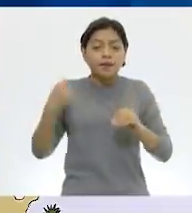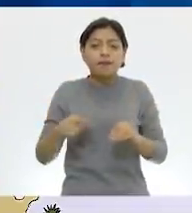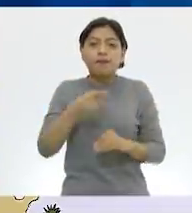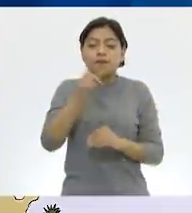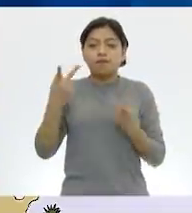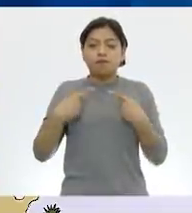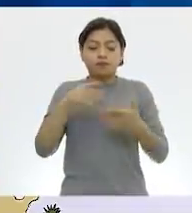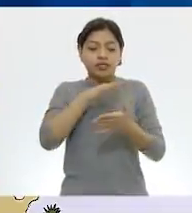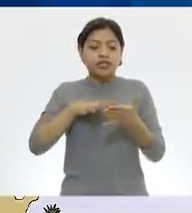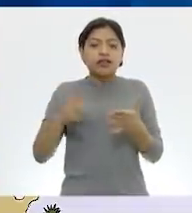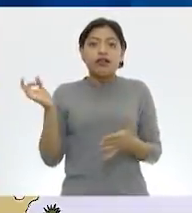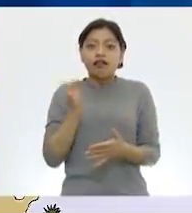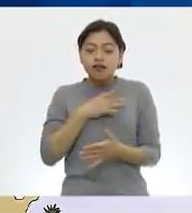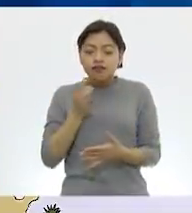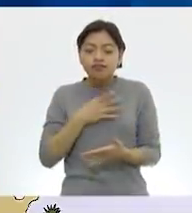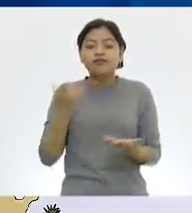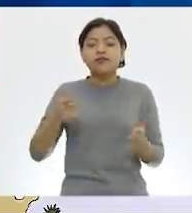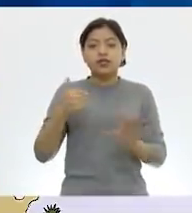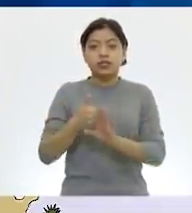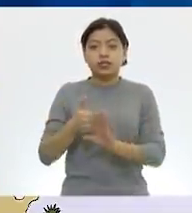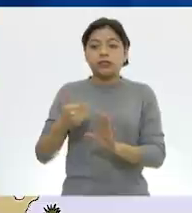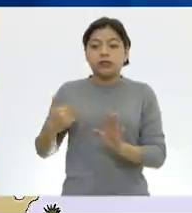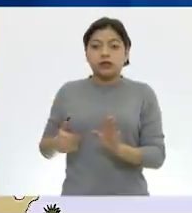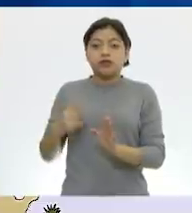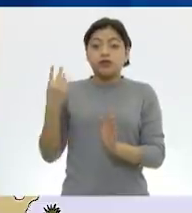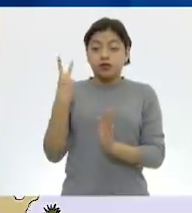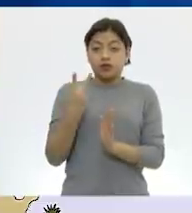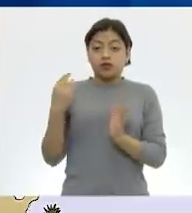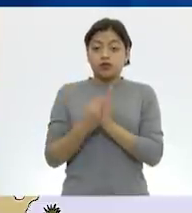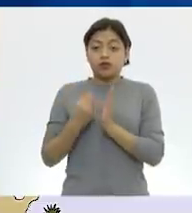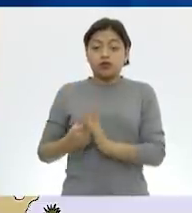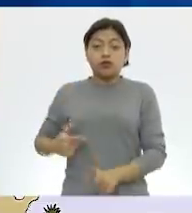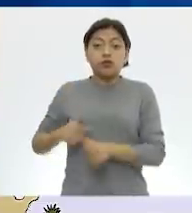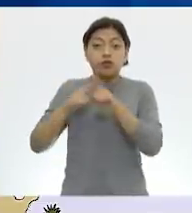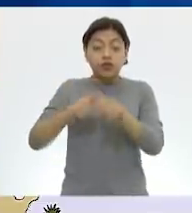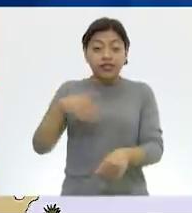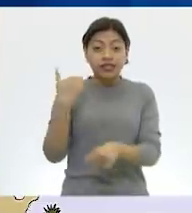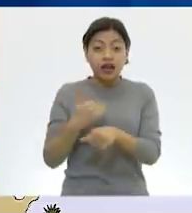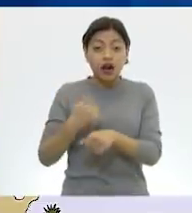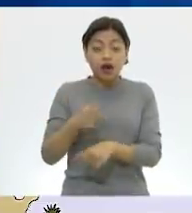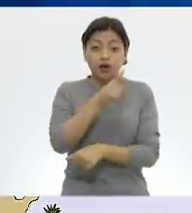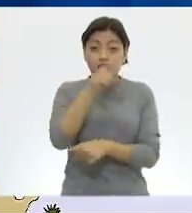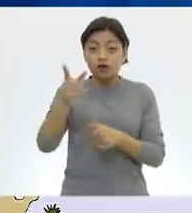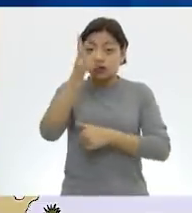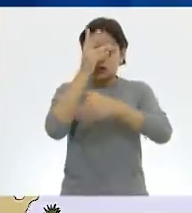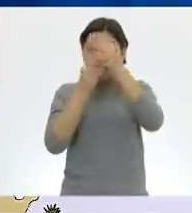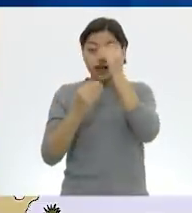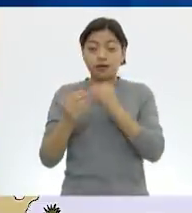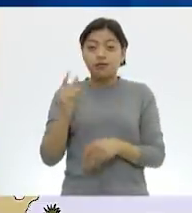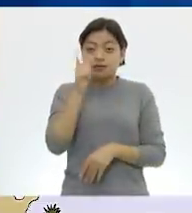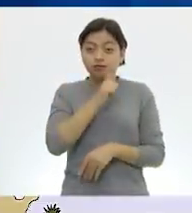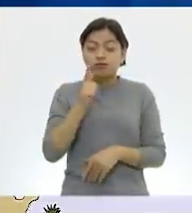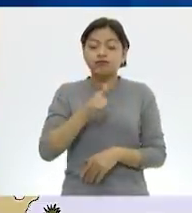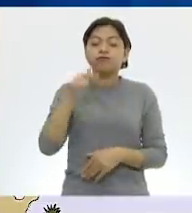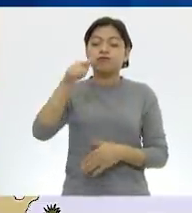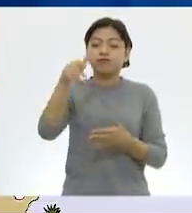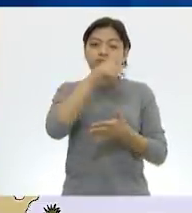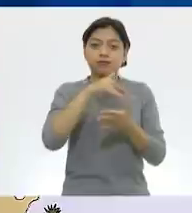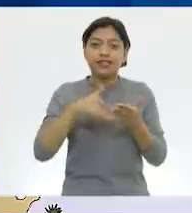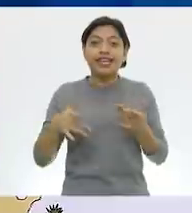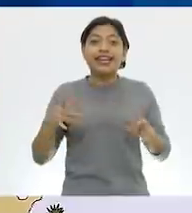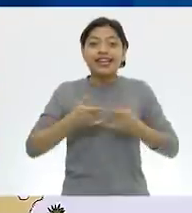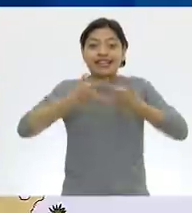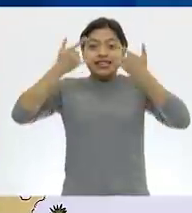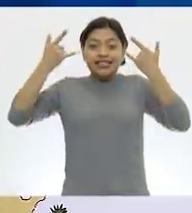miedo. Durante las primeras 2 sesiones de trabajo con esta nueva práctica social del lenguaje, leeremos el